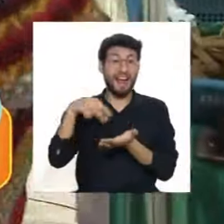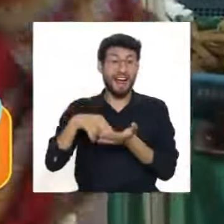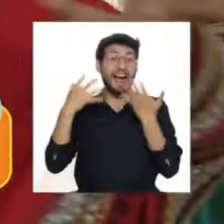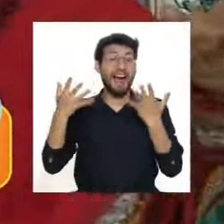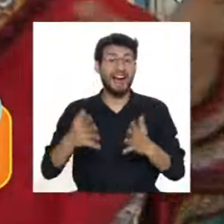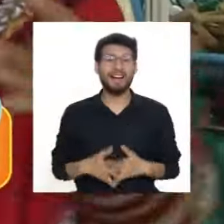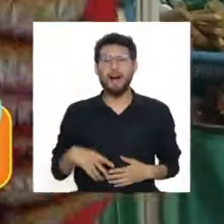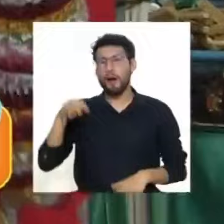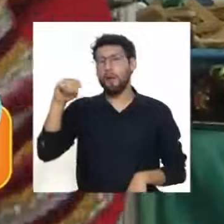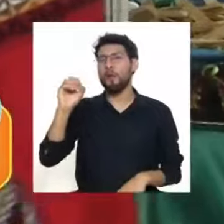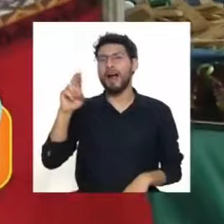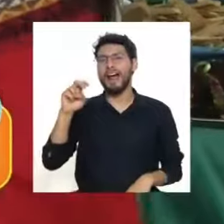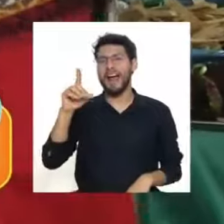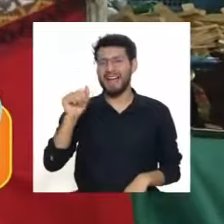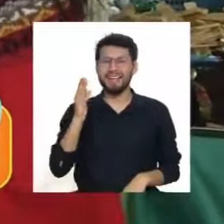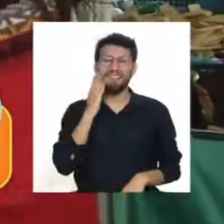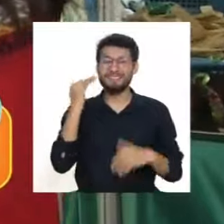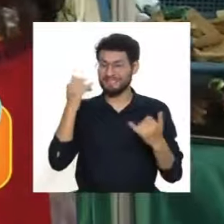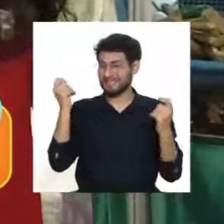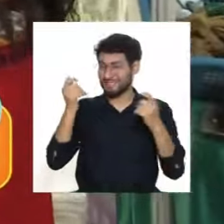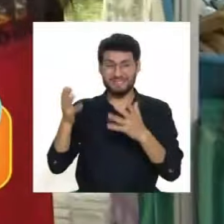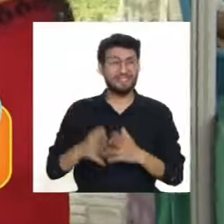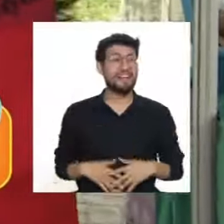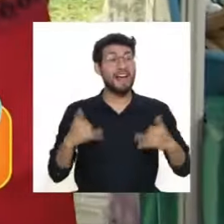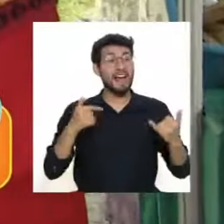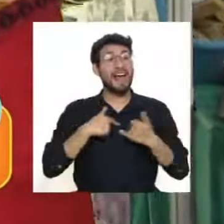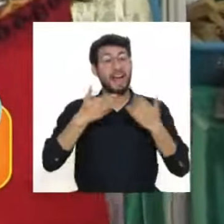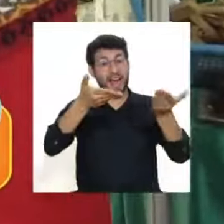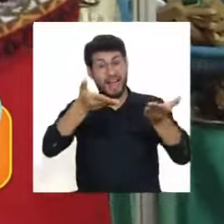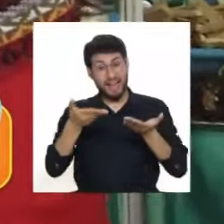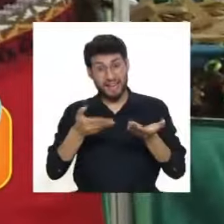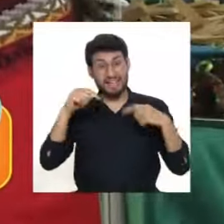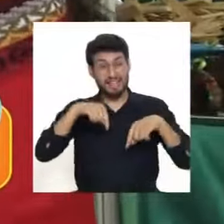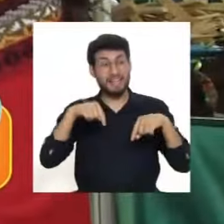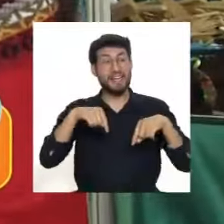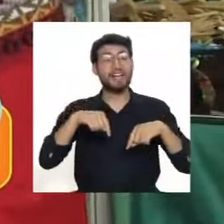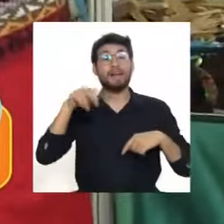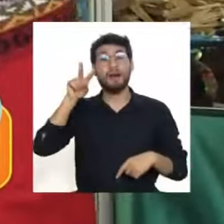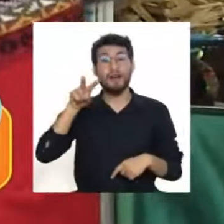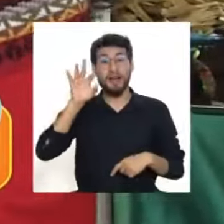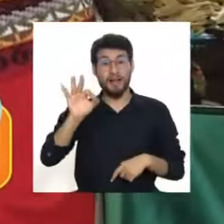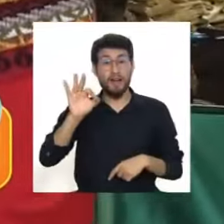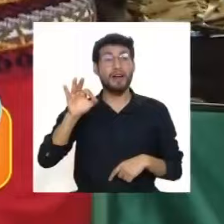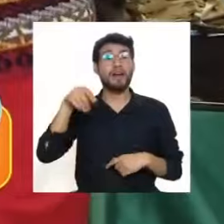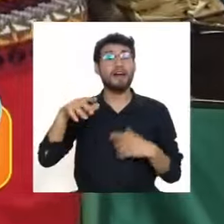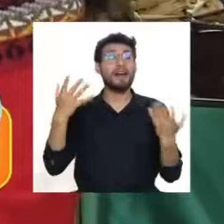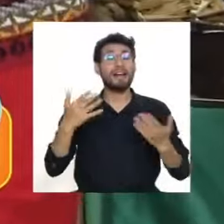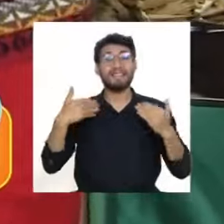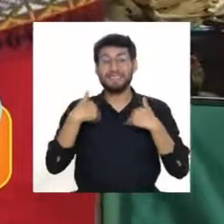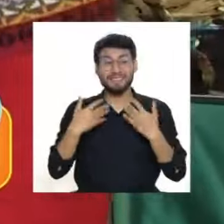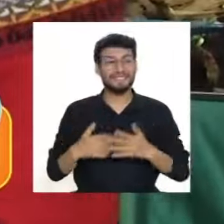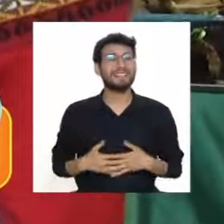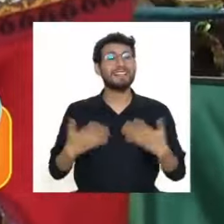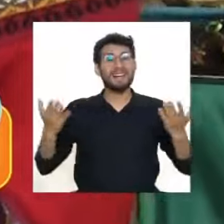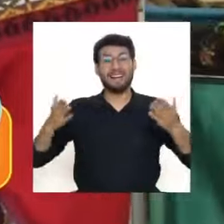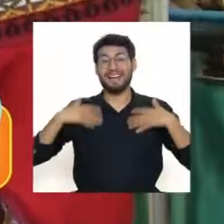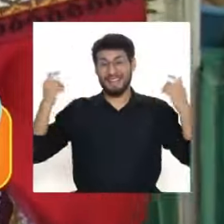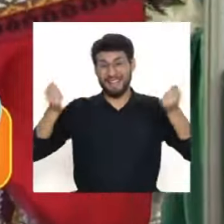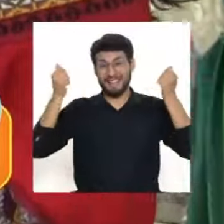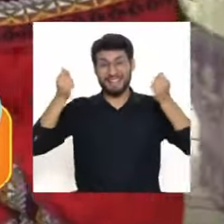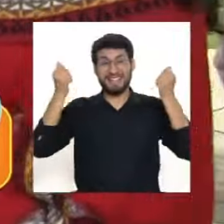una morenada. De esa forma nos despedimos. Quiero invitarlos este 29 vamos a tener un